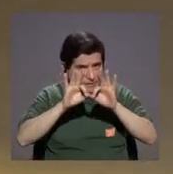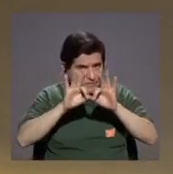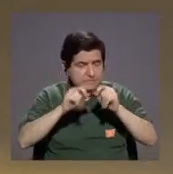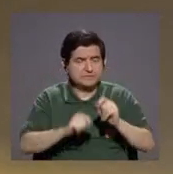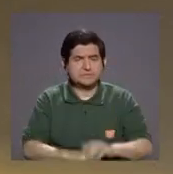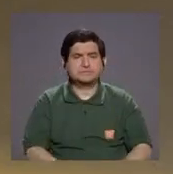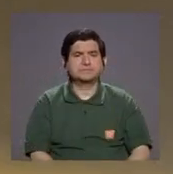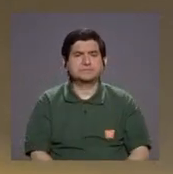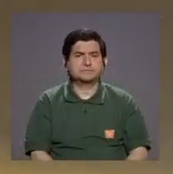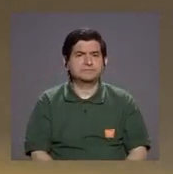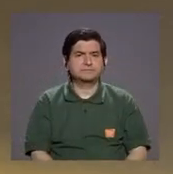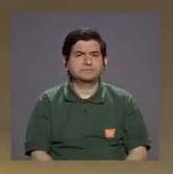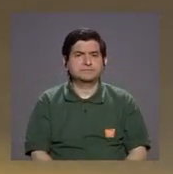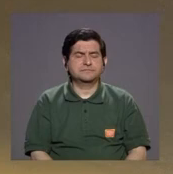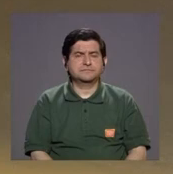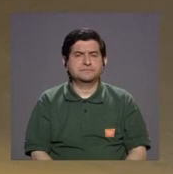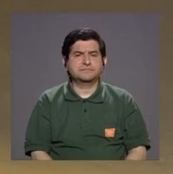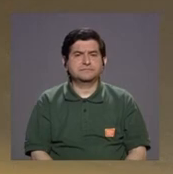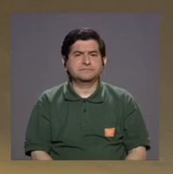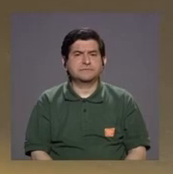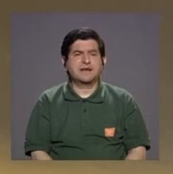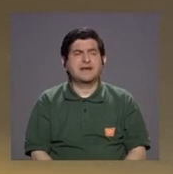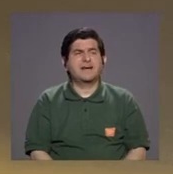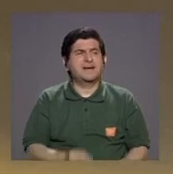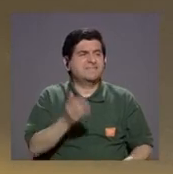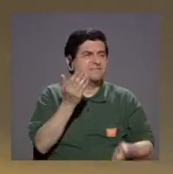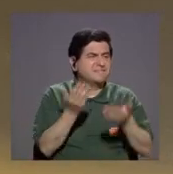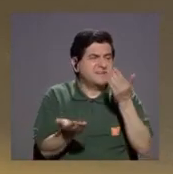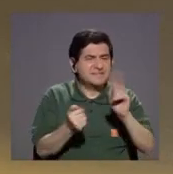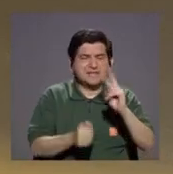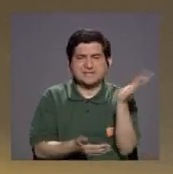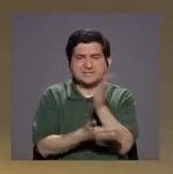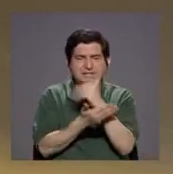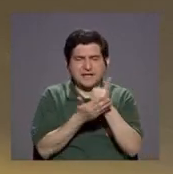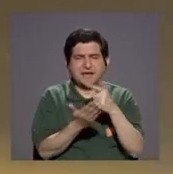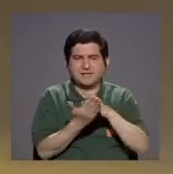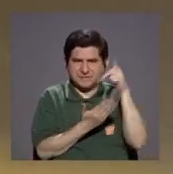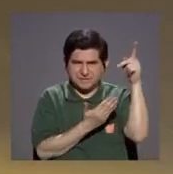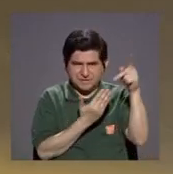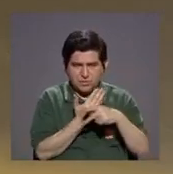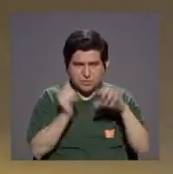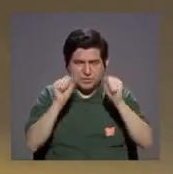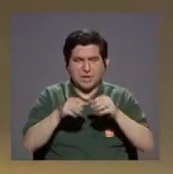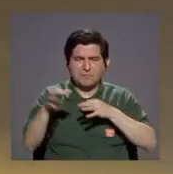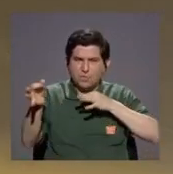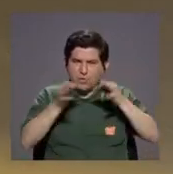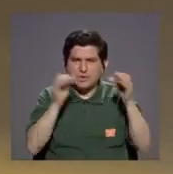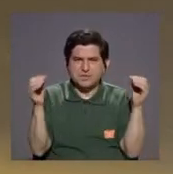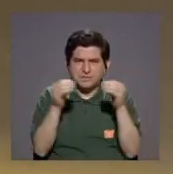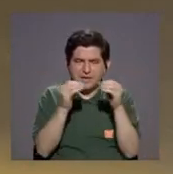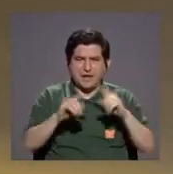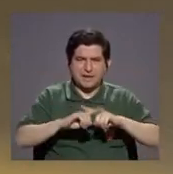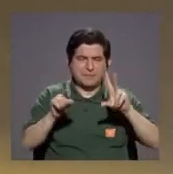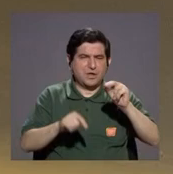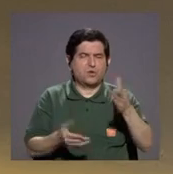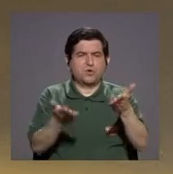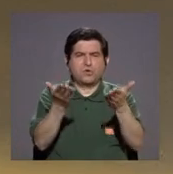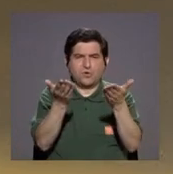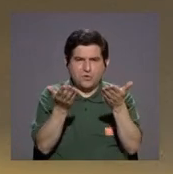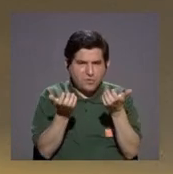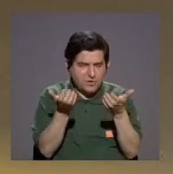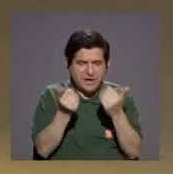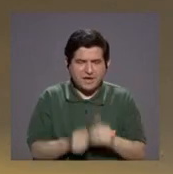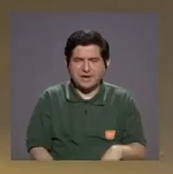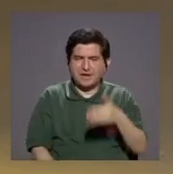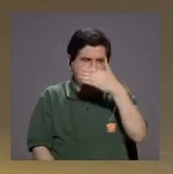qué posiblemente en la segunda parte del programa podría expandirse pero no quiero que se nos quede que